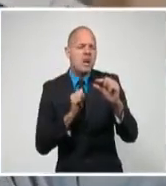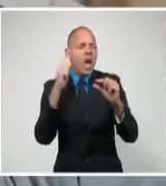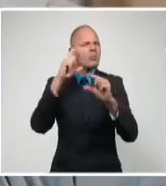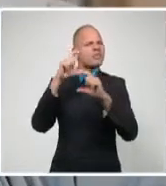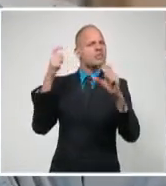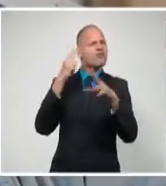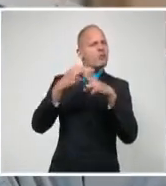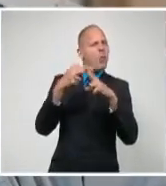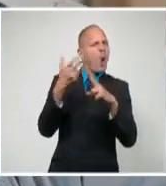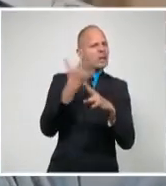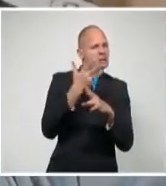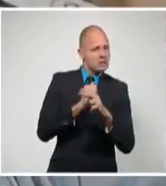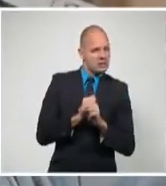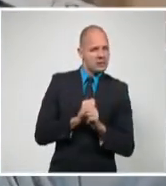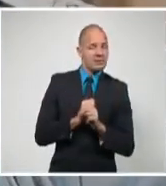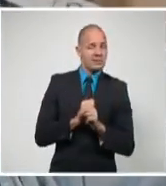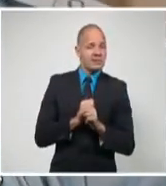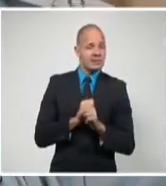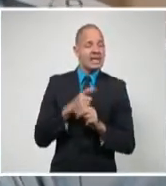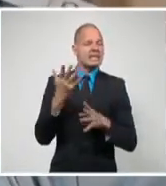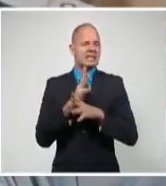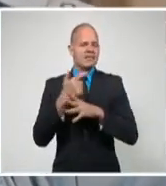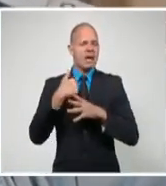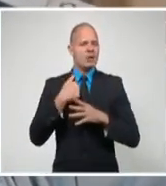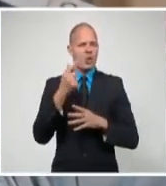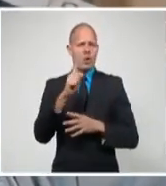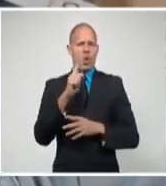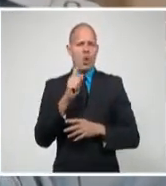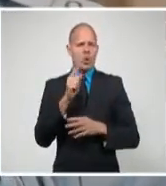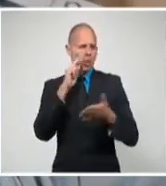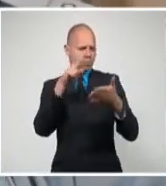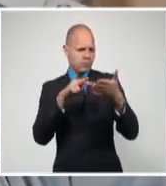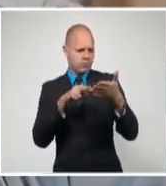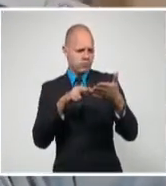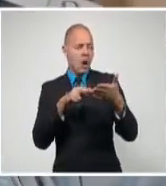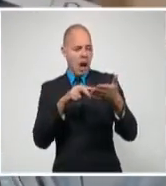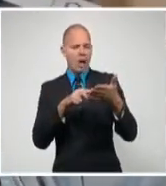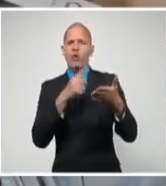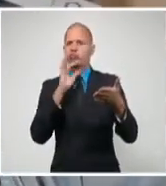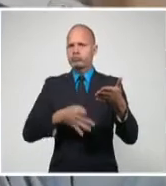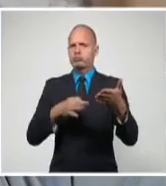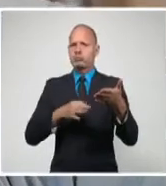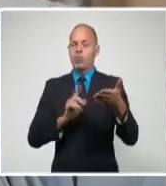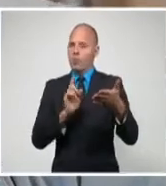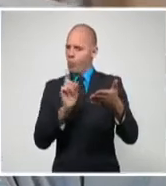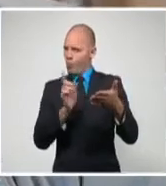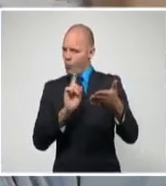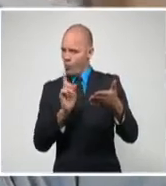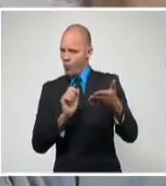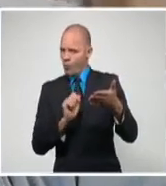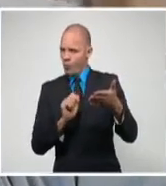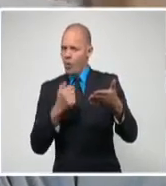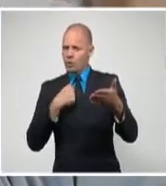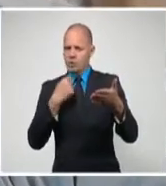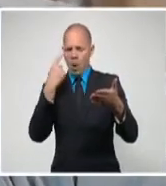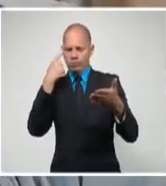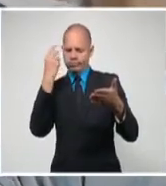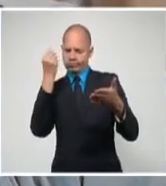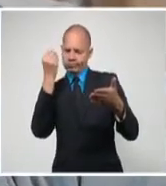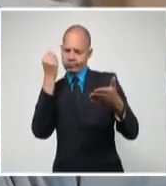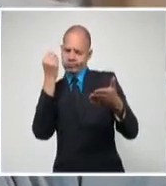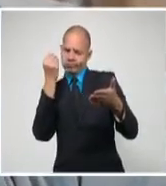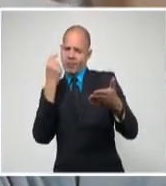realidad o si ese estudio que se menciona existe en realidad. Y en el caso de los periodistas también es muy sano contactar con fuentes especializadas